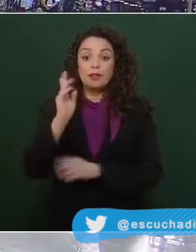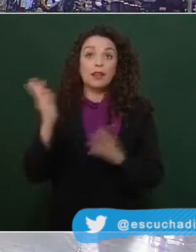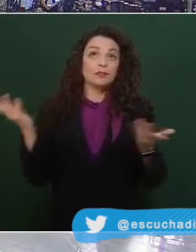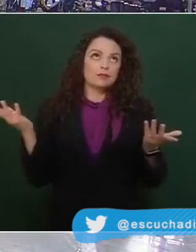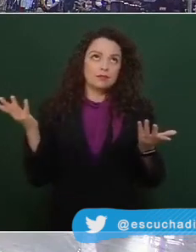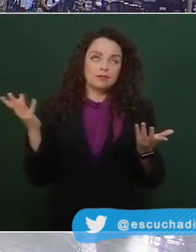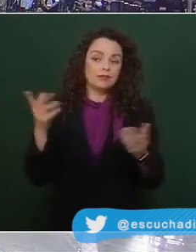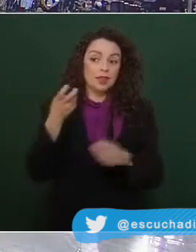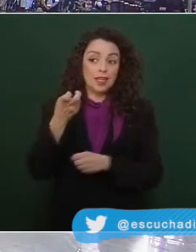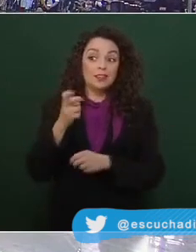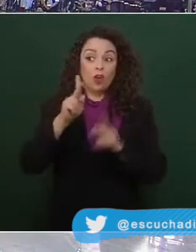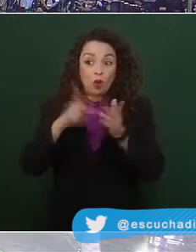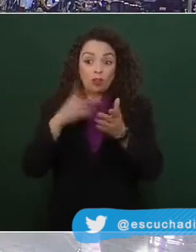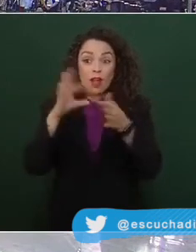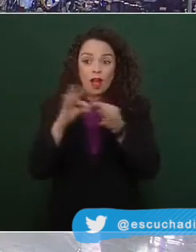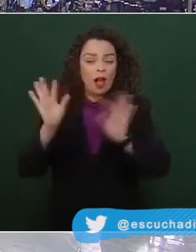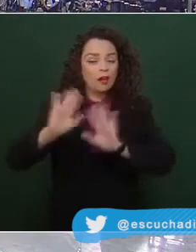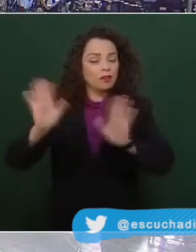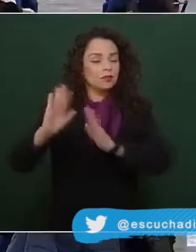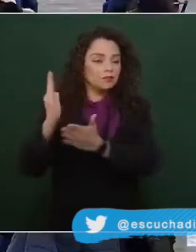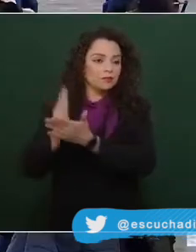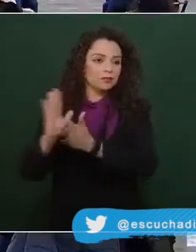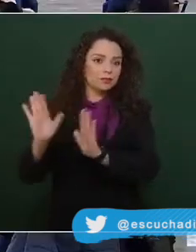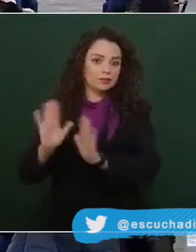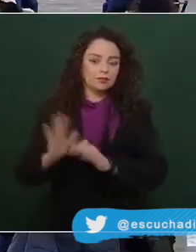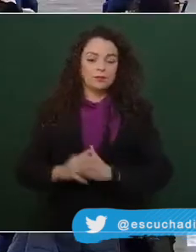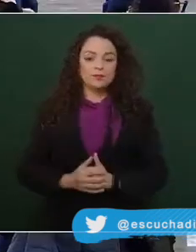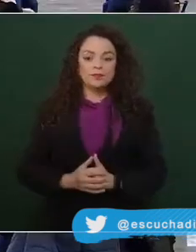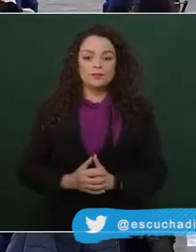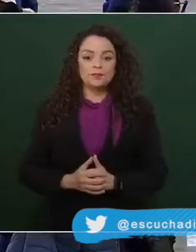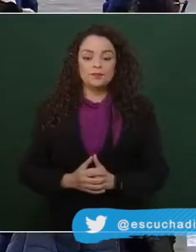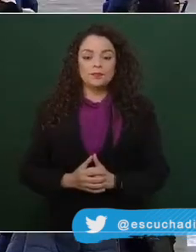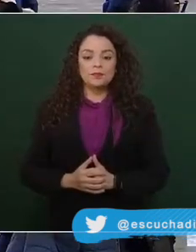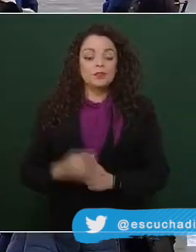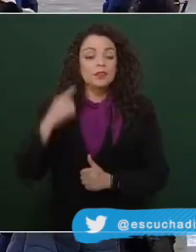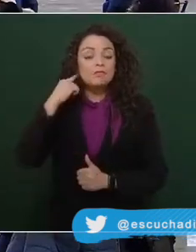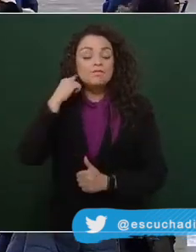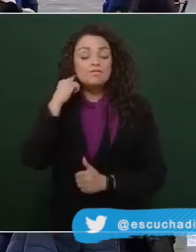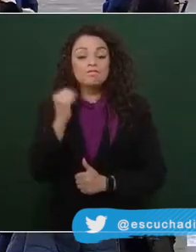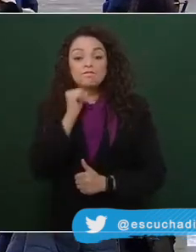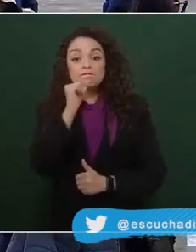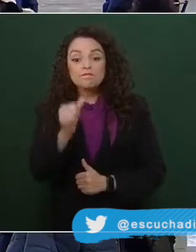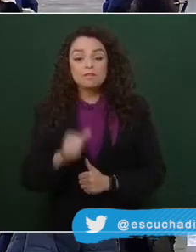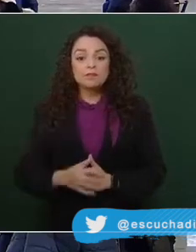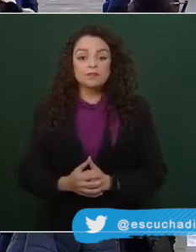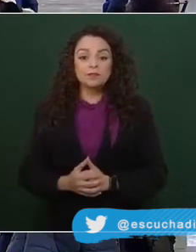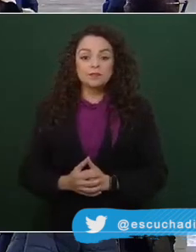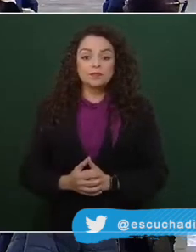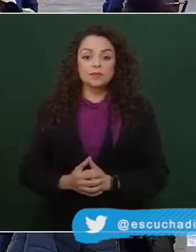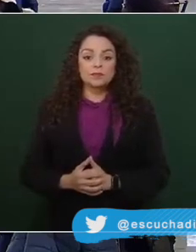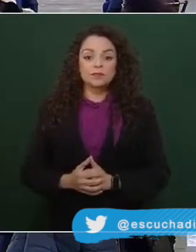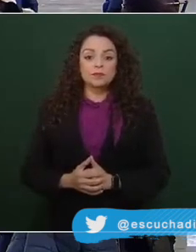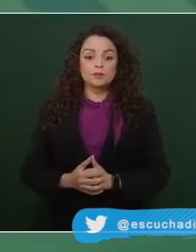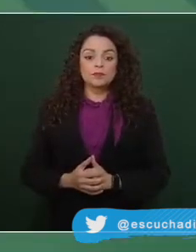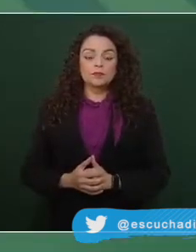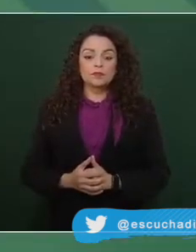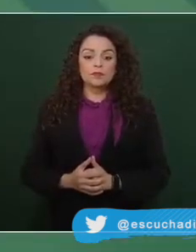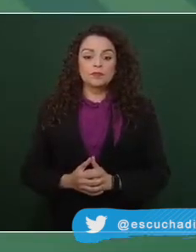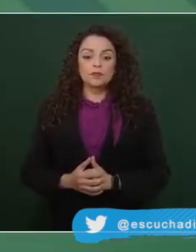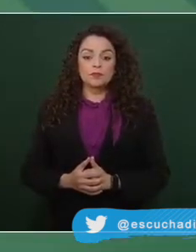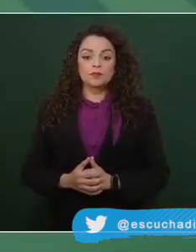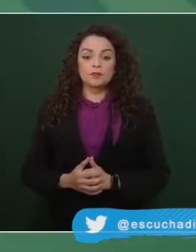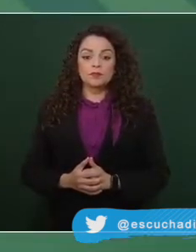cepillar. La gira del 1, 2 y 3 ya va a ser abierta a medios, ¿verdad? ¿La del 1, 2 y 3 de abril ya va a ser abierta a